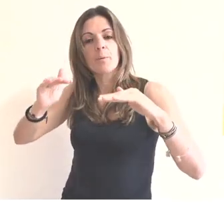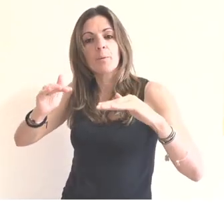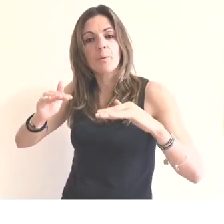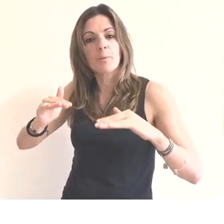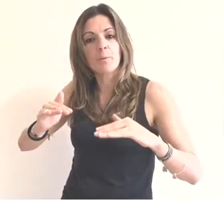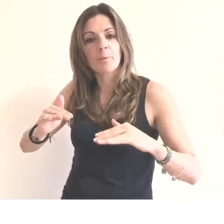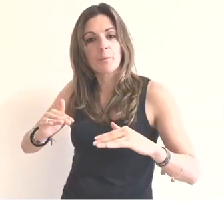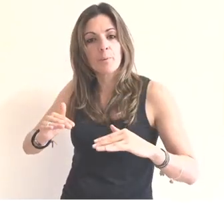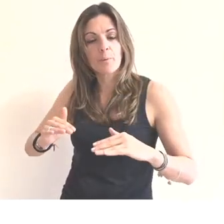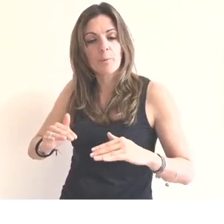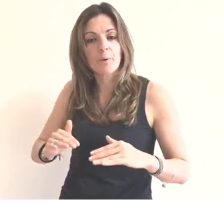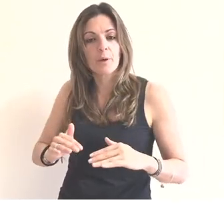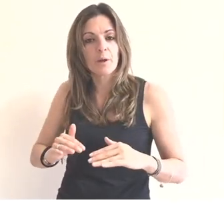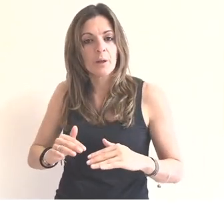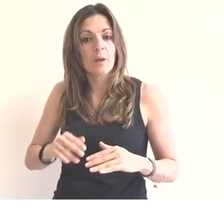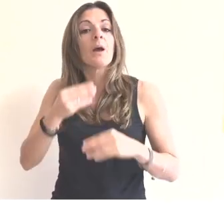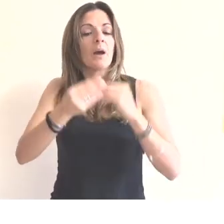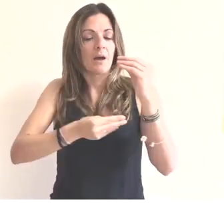exhala por el derecho.